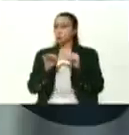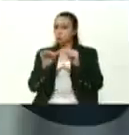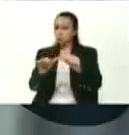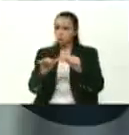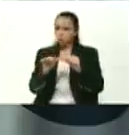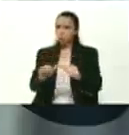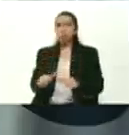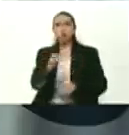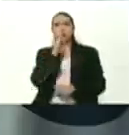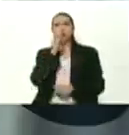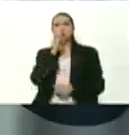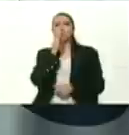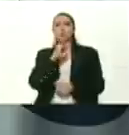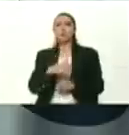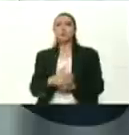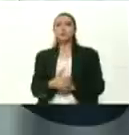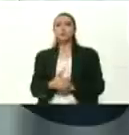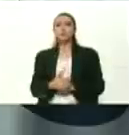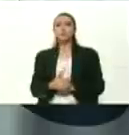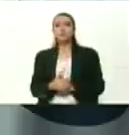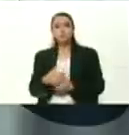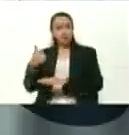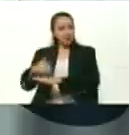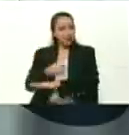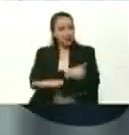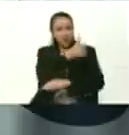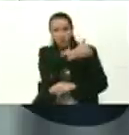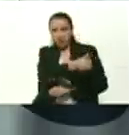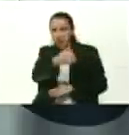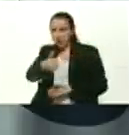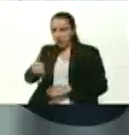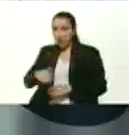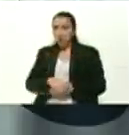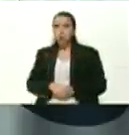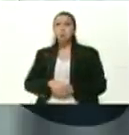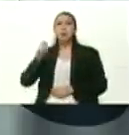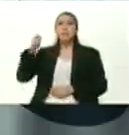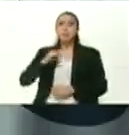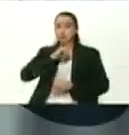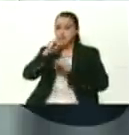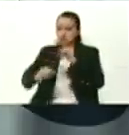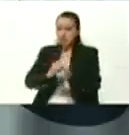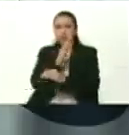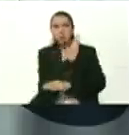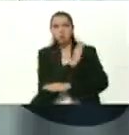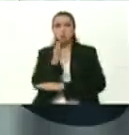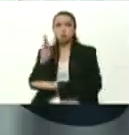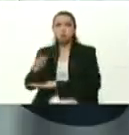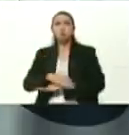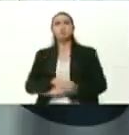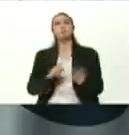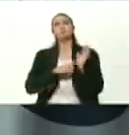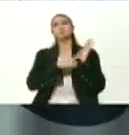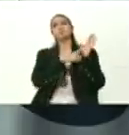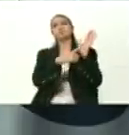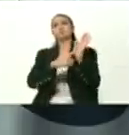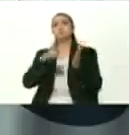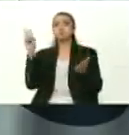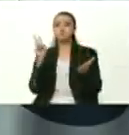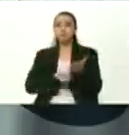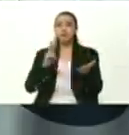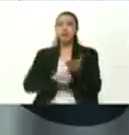mostrando a las autoridades de la Corte Penal Internacional para demostrar la verdad de